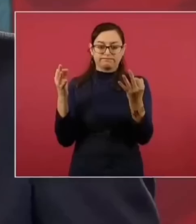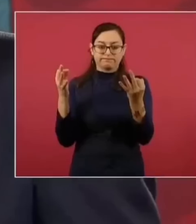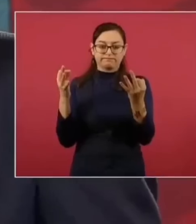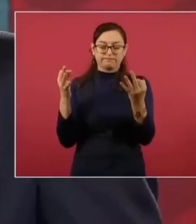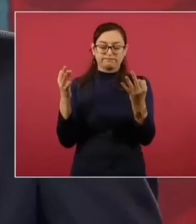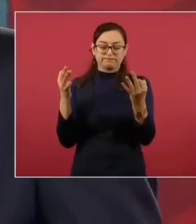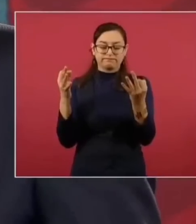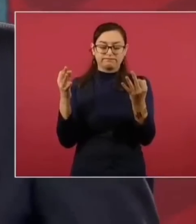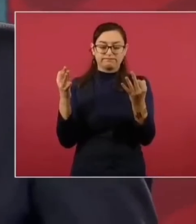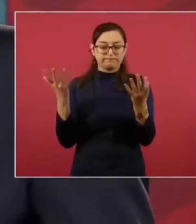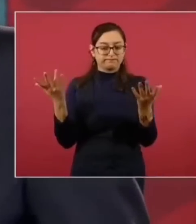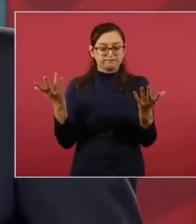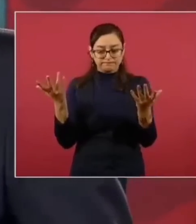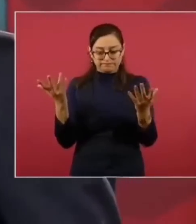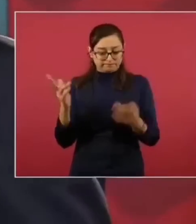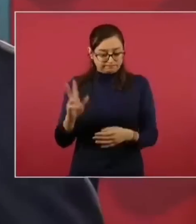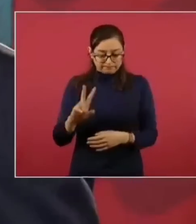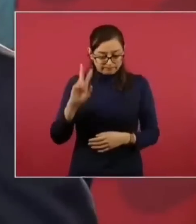y aunque pues son